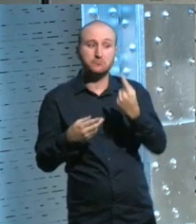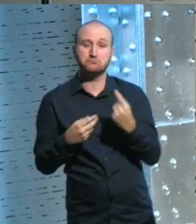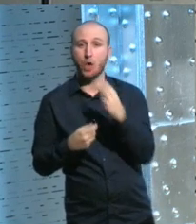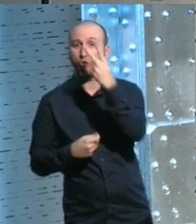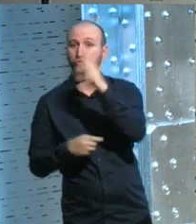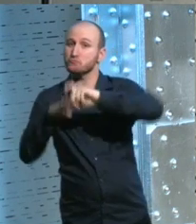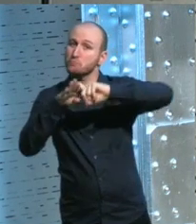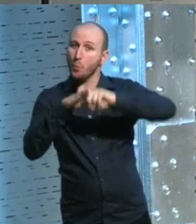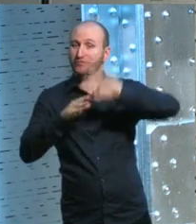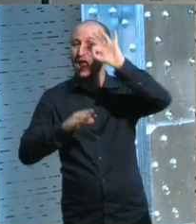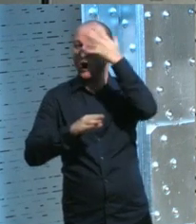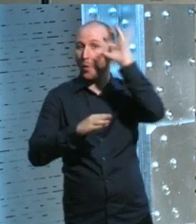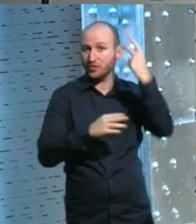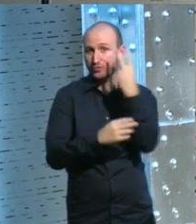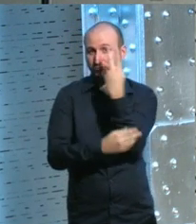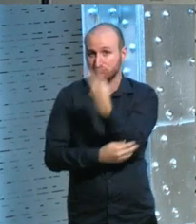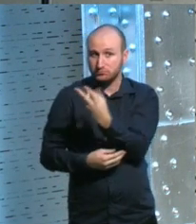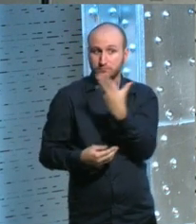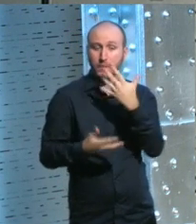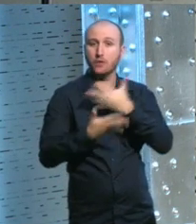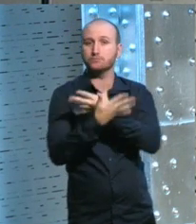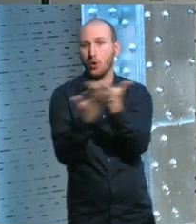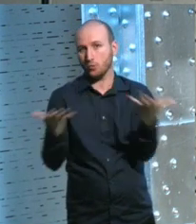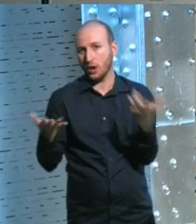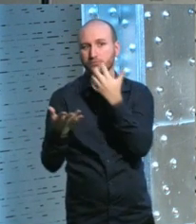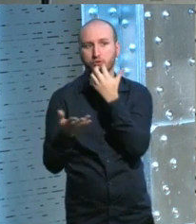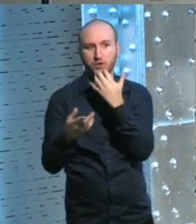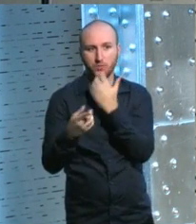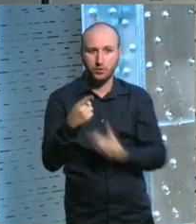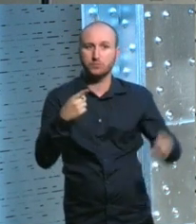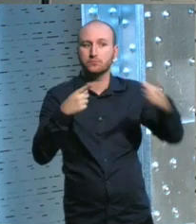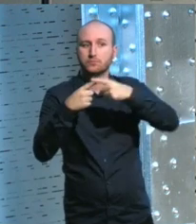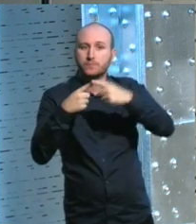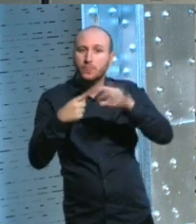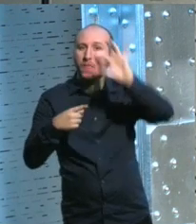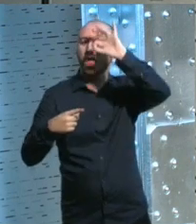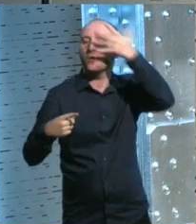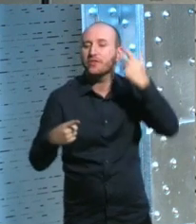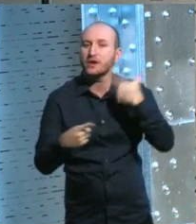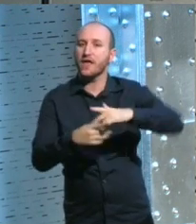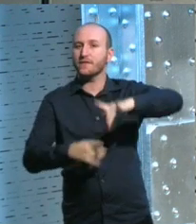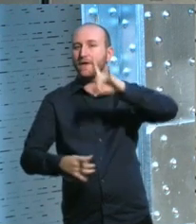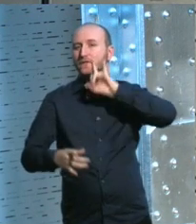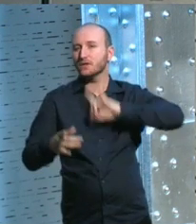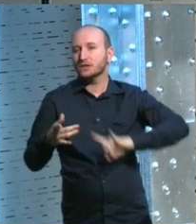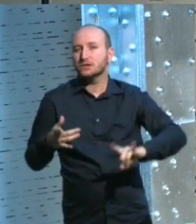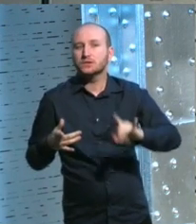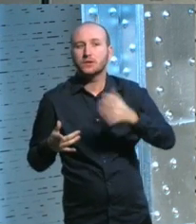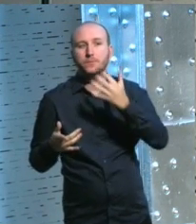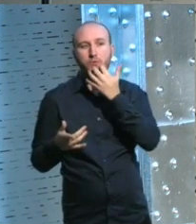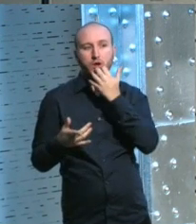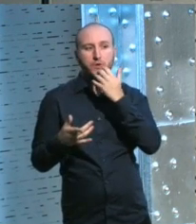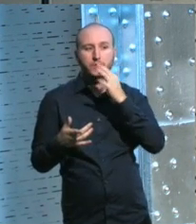de innovación: las innovaciones sustentadoras, ¿se dice así?